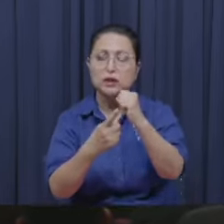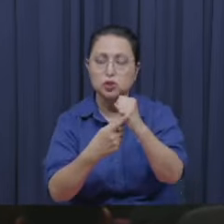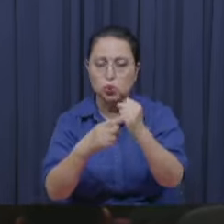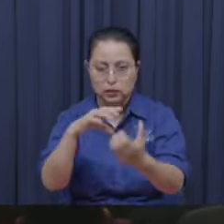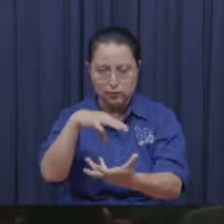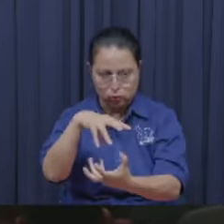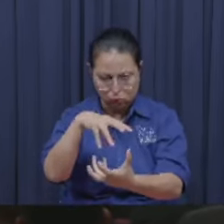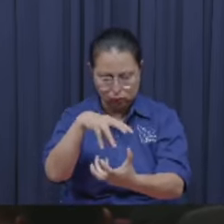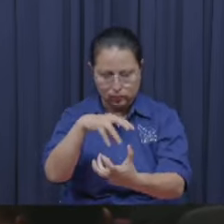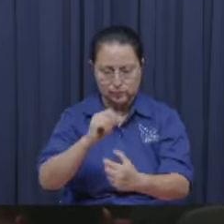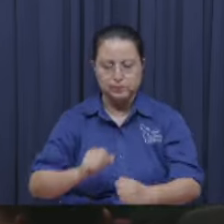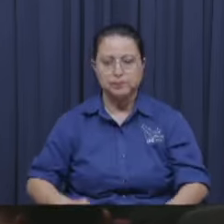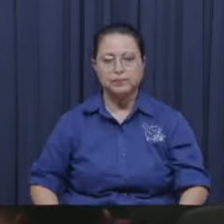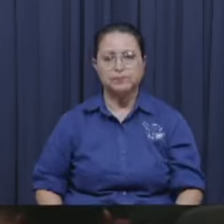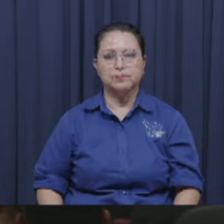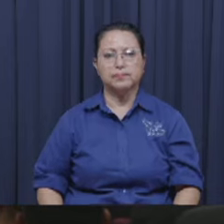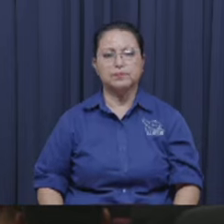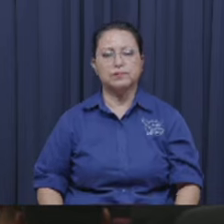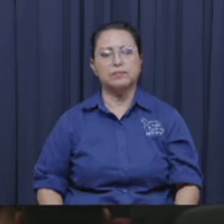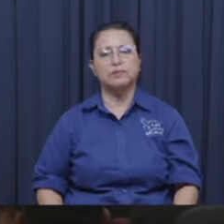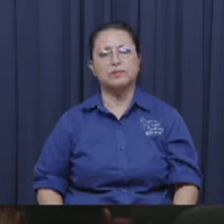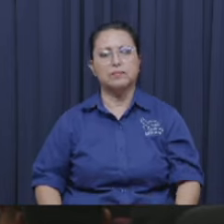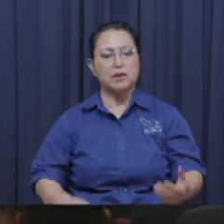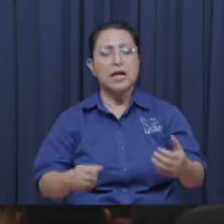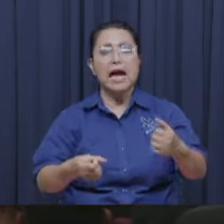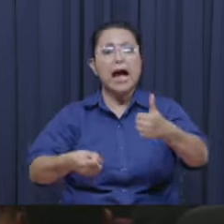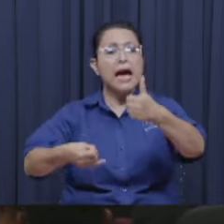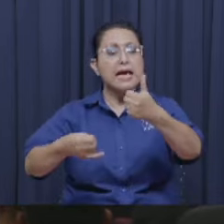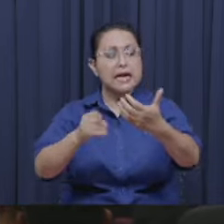aclarando el panorama. Miremos algunas cosas de las que dice